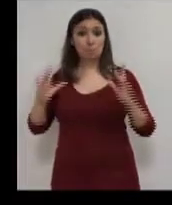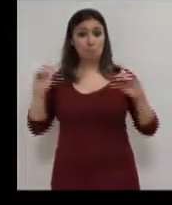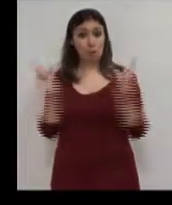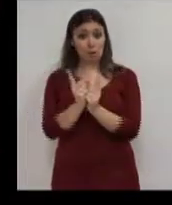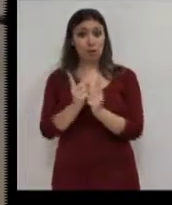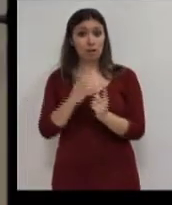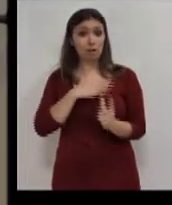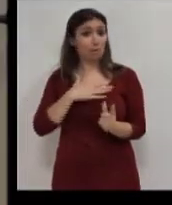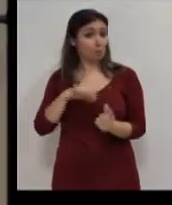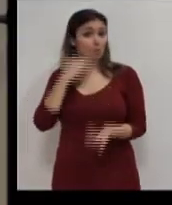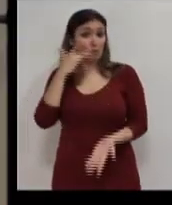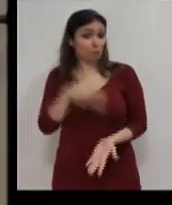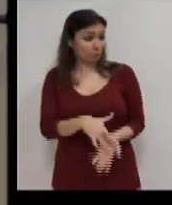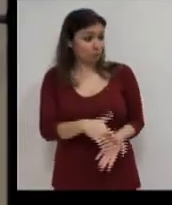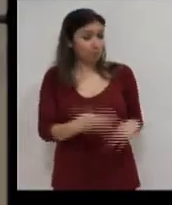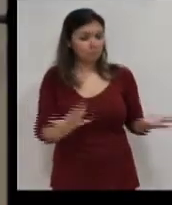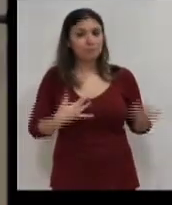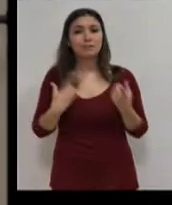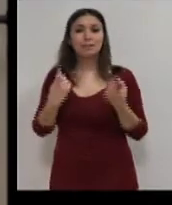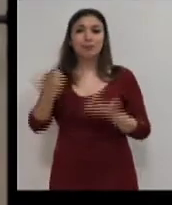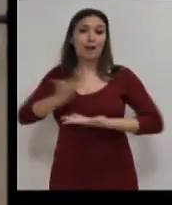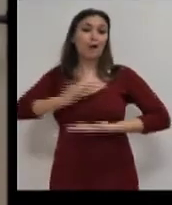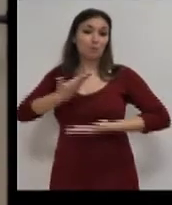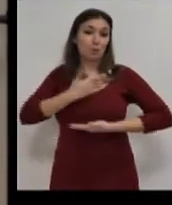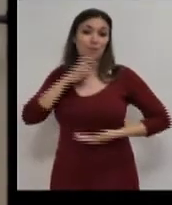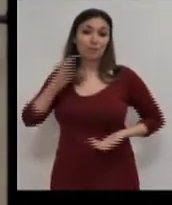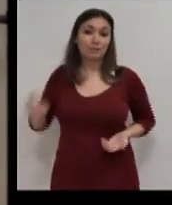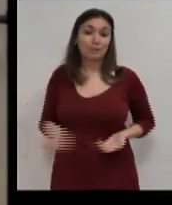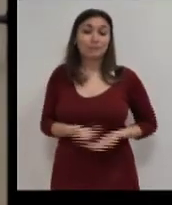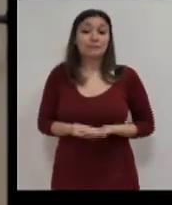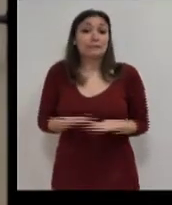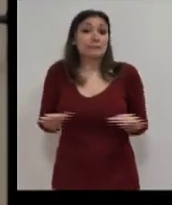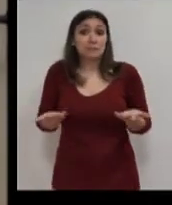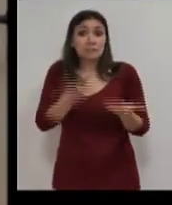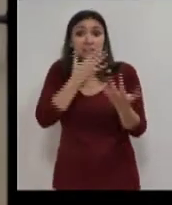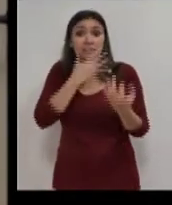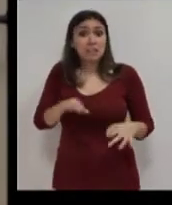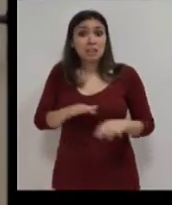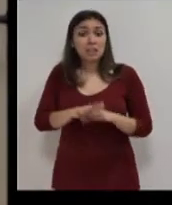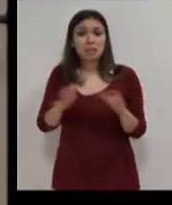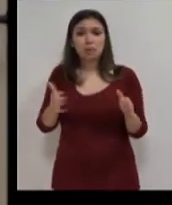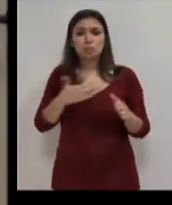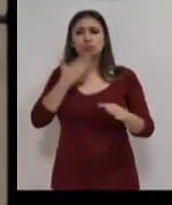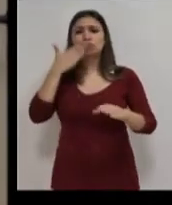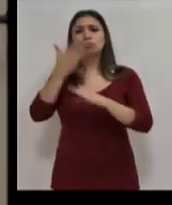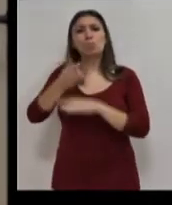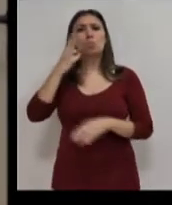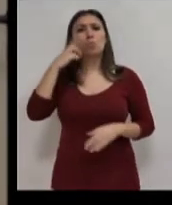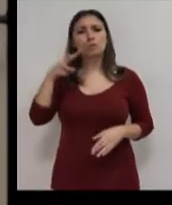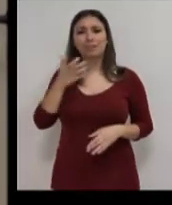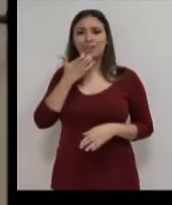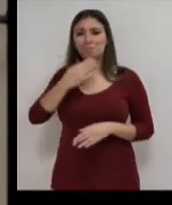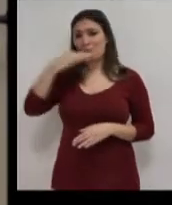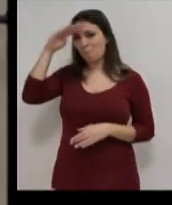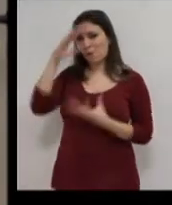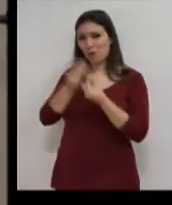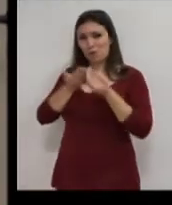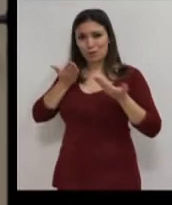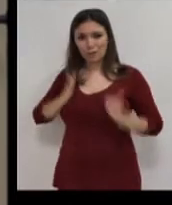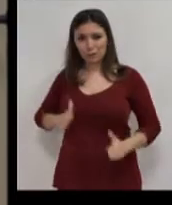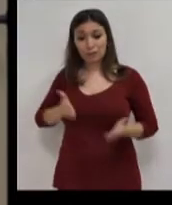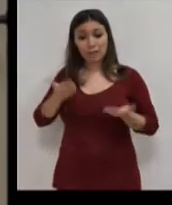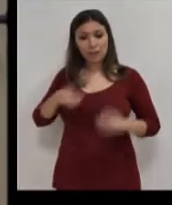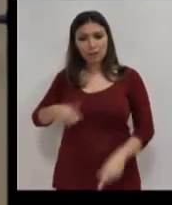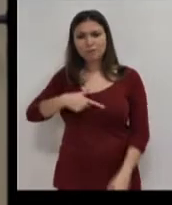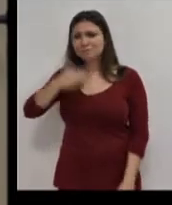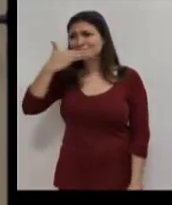situación, en discapacidades temporales incluso, que necesitamos estas ayudas. Y puede ser algo tan sencillo como